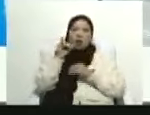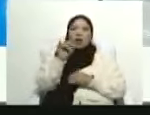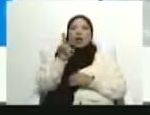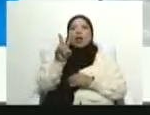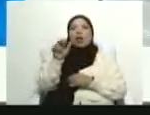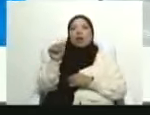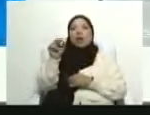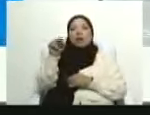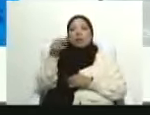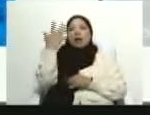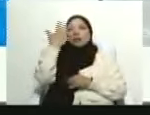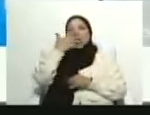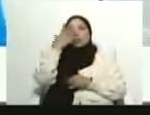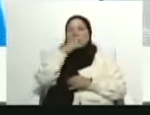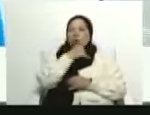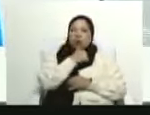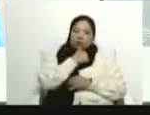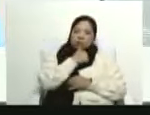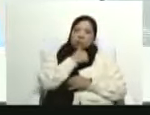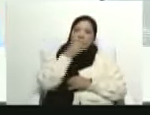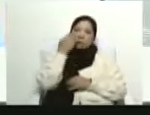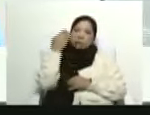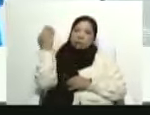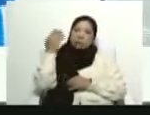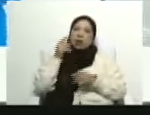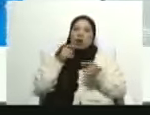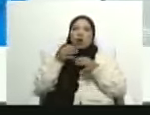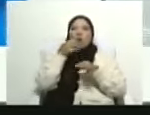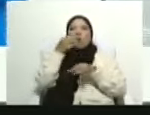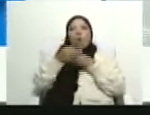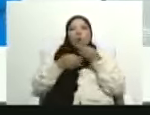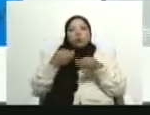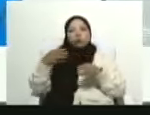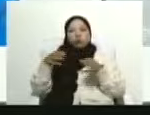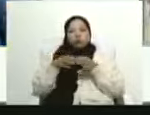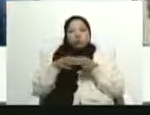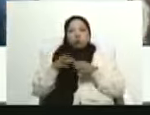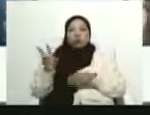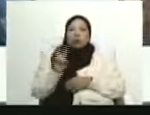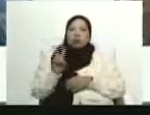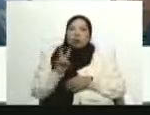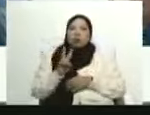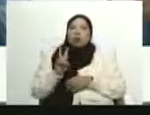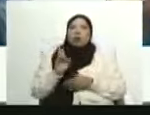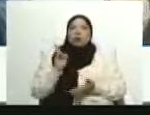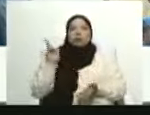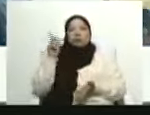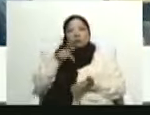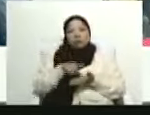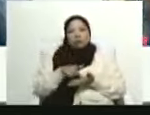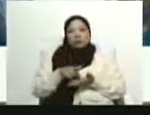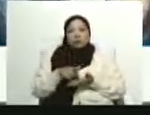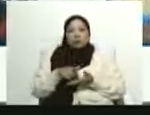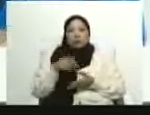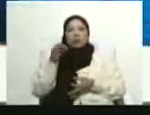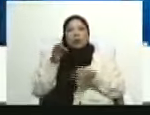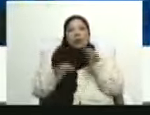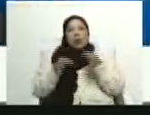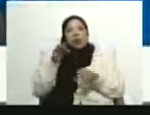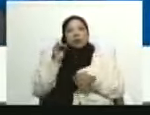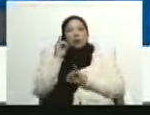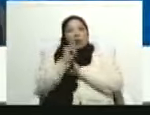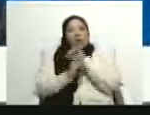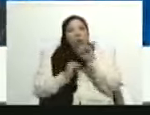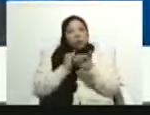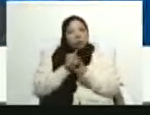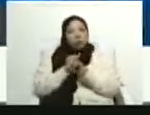para que nos comente, canciller, la importancia de la presentación de la delegación que hizo el día de hoy Venezuela acá en la Corte Penal Internacional. En nombre